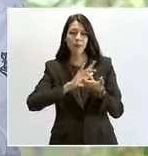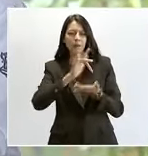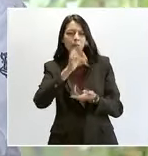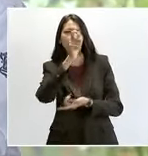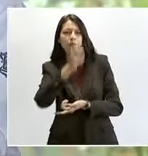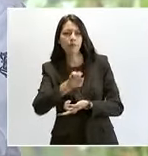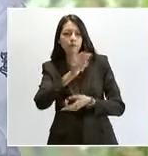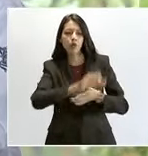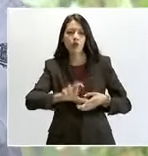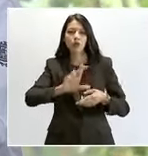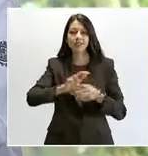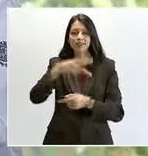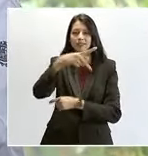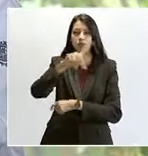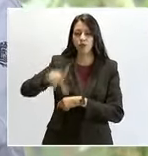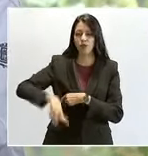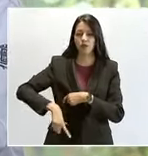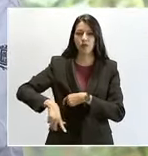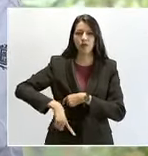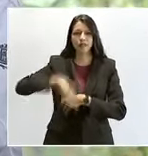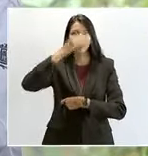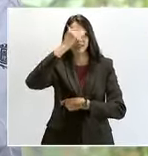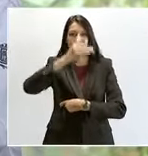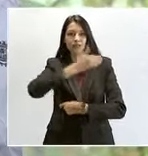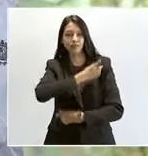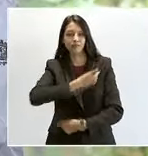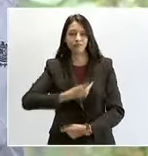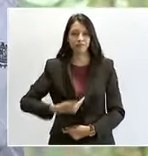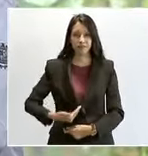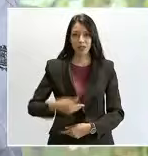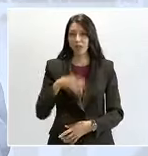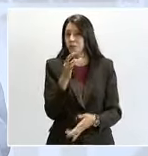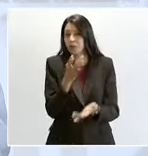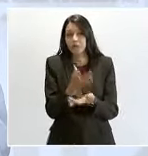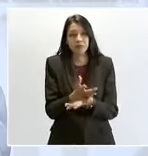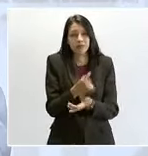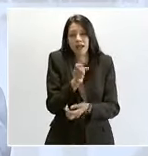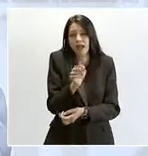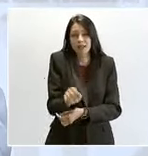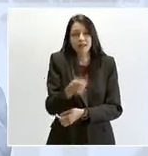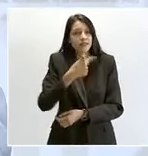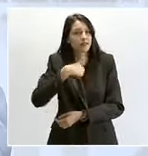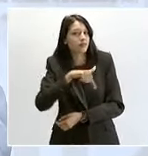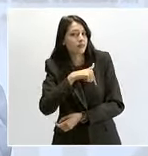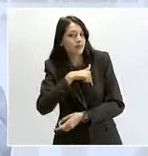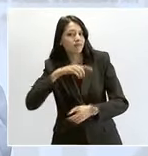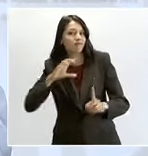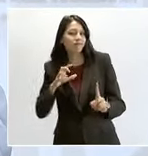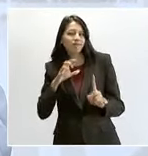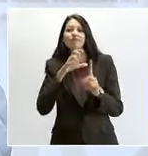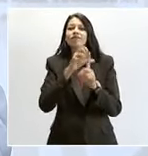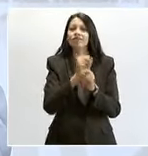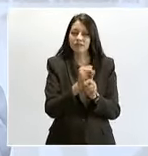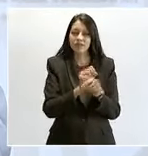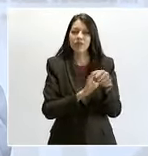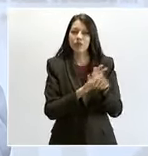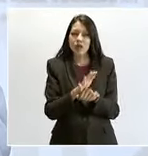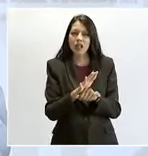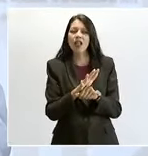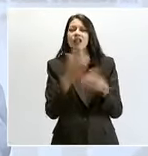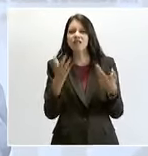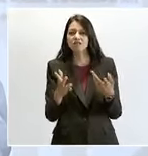con su gobierno señor presidente y solo así hemos logrado bajar la incidencia